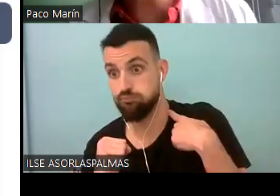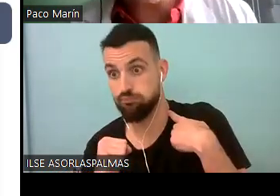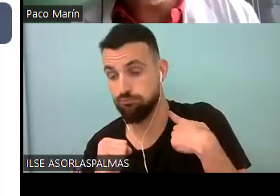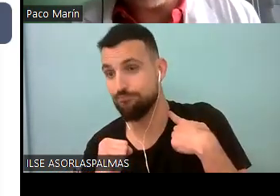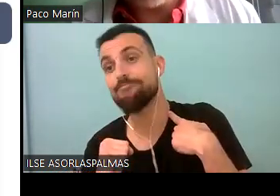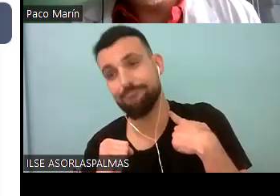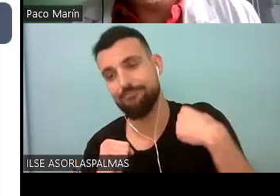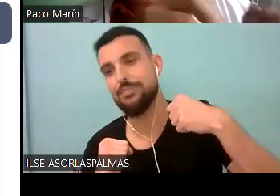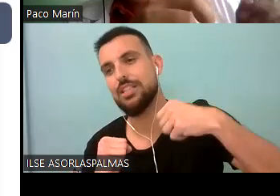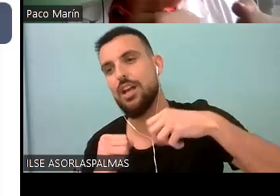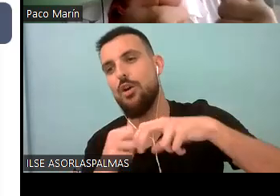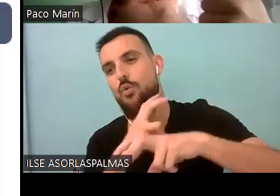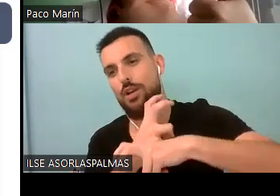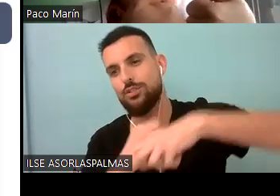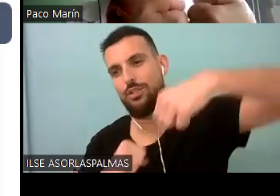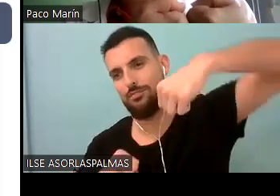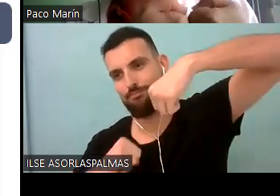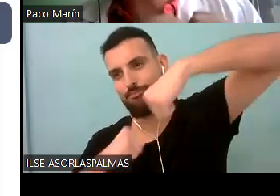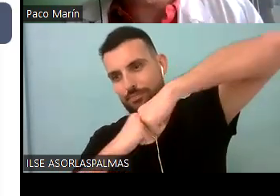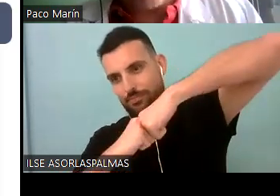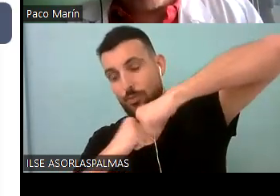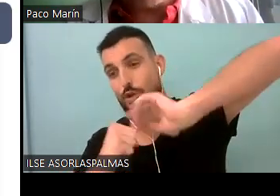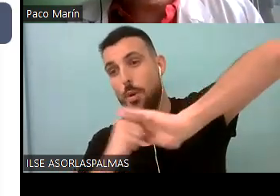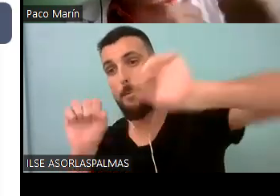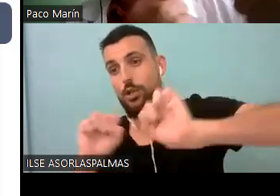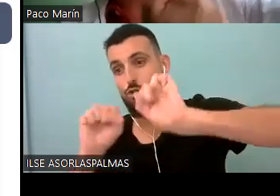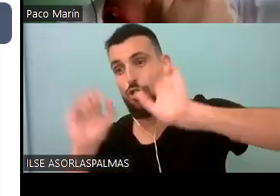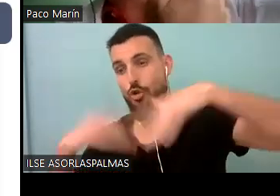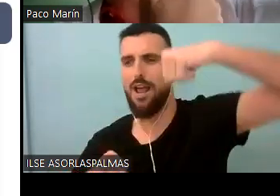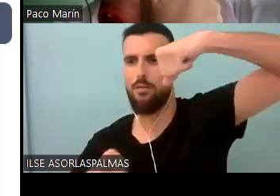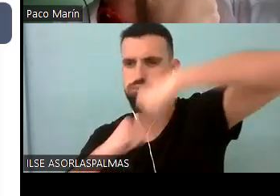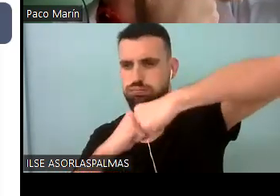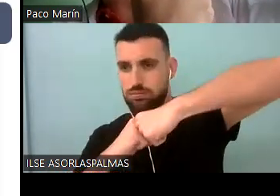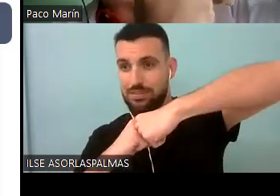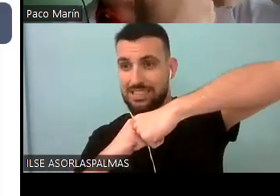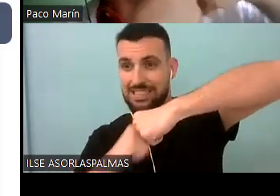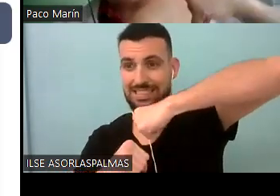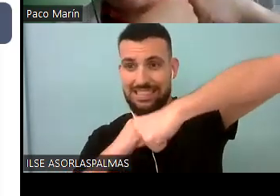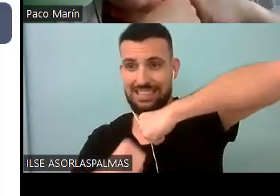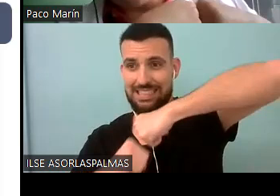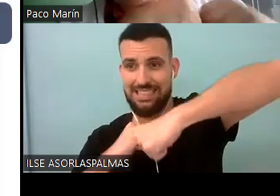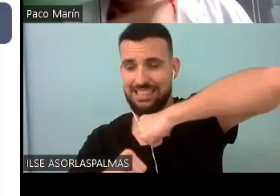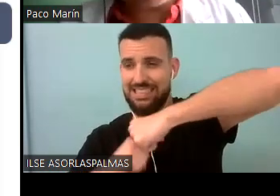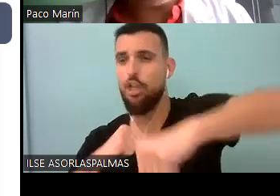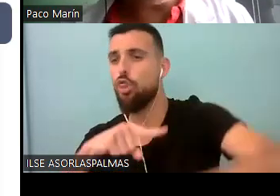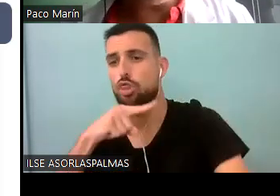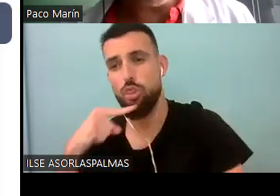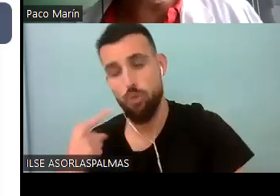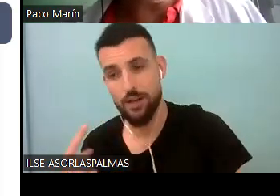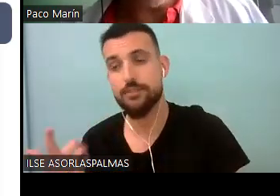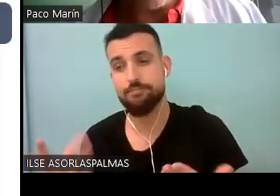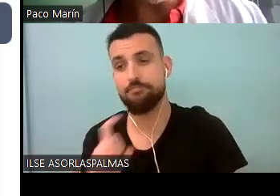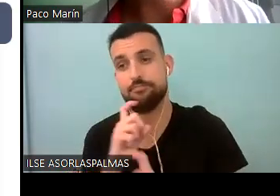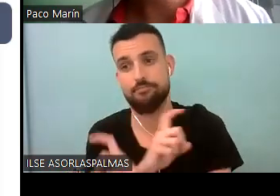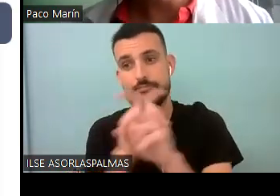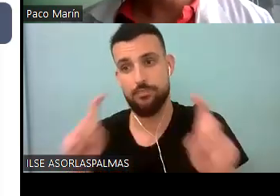pero el hueso sí. De manera que si choca hueso contra hueso nos va a doler. O si sobrecargamos hueso contra hueso nos va a doler. Por tanto, la artrosis, por